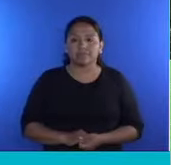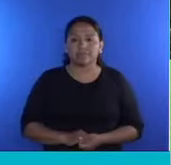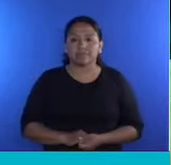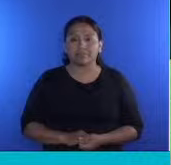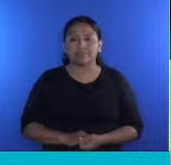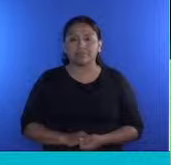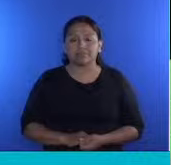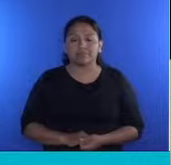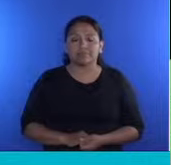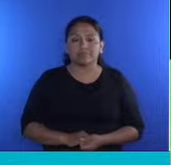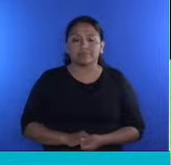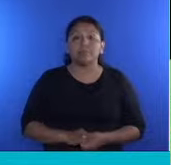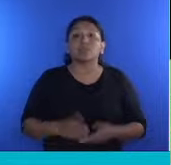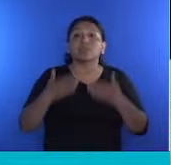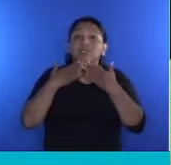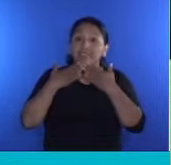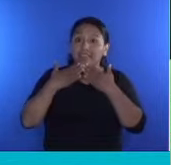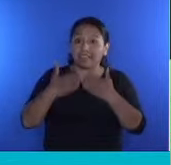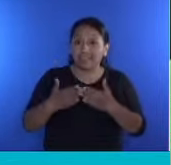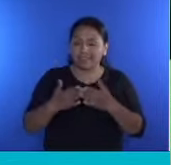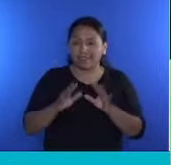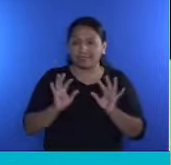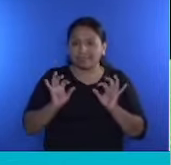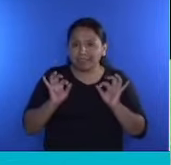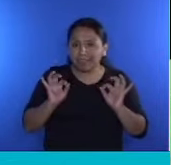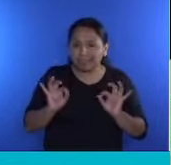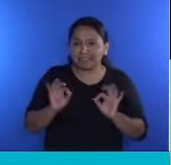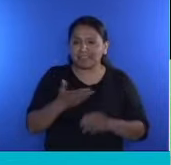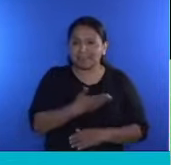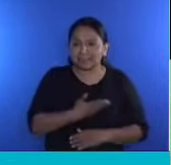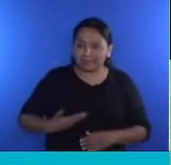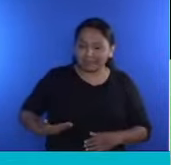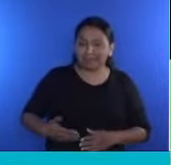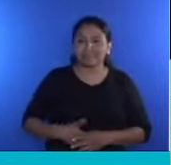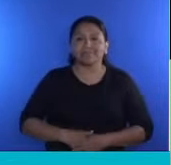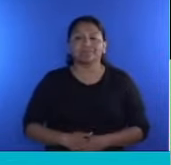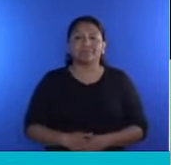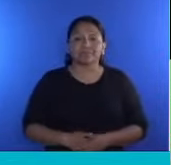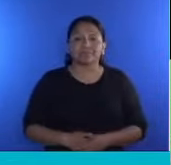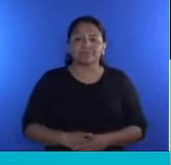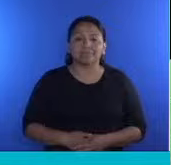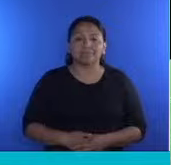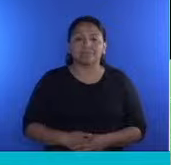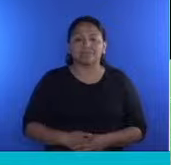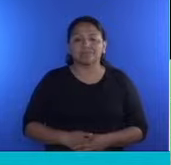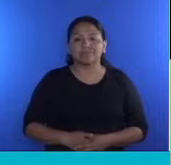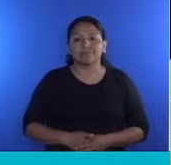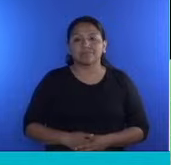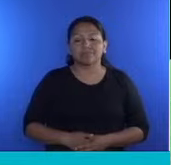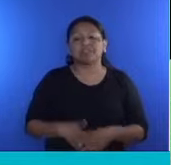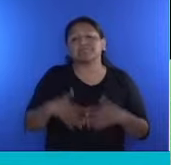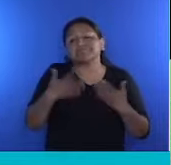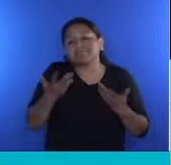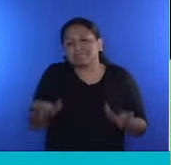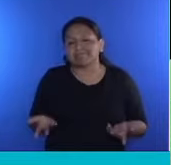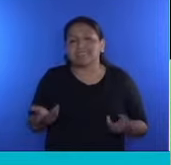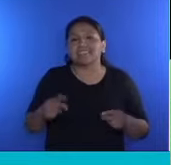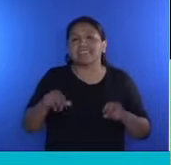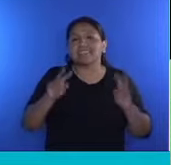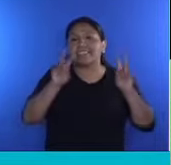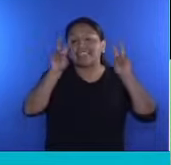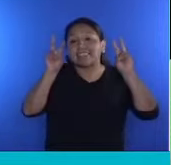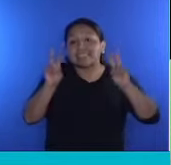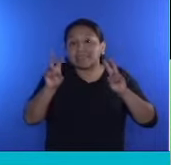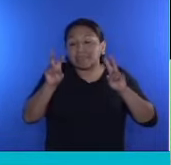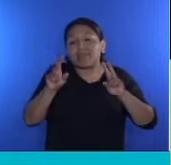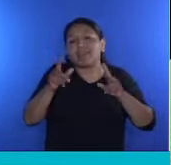Muchas gracias. Ahora sí, señor presidente. Bueno, una vez más, para hablar del tema, voy a hablar de varios temas